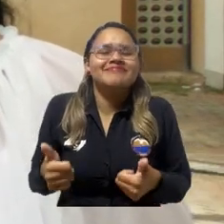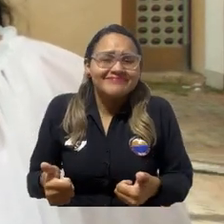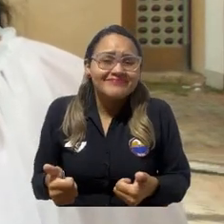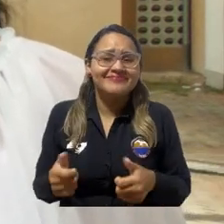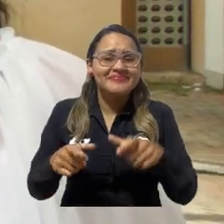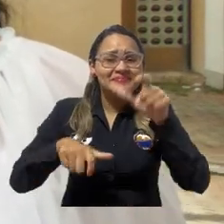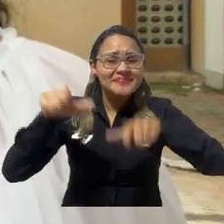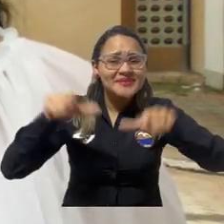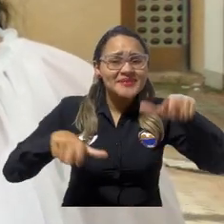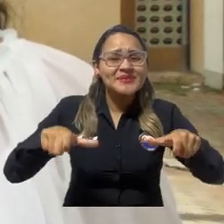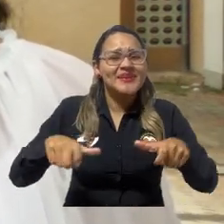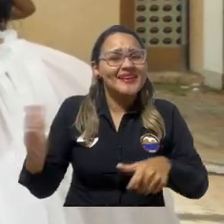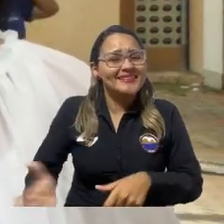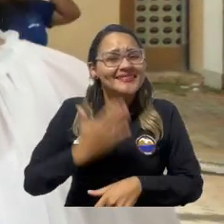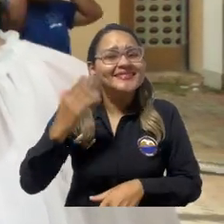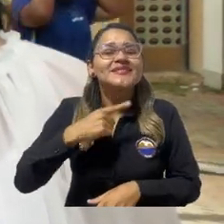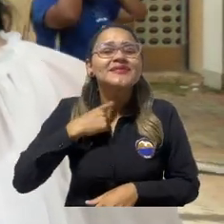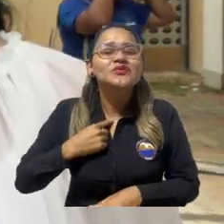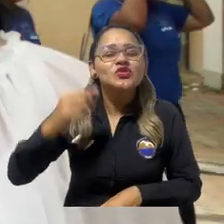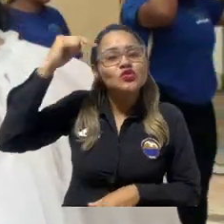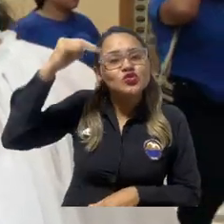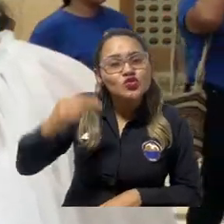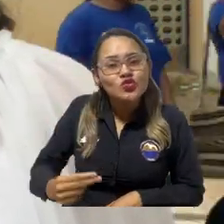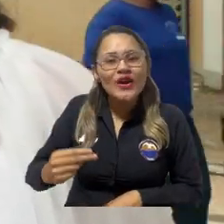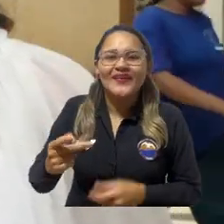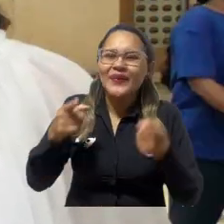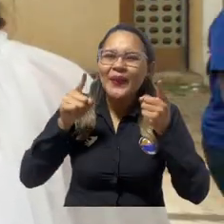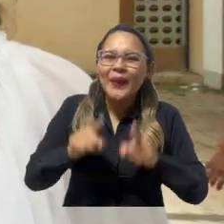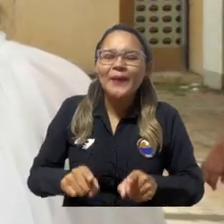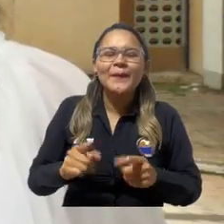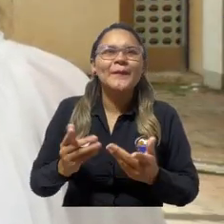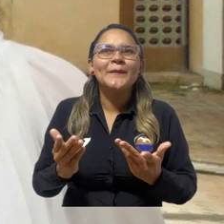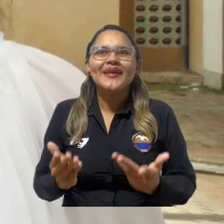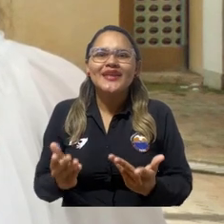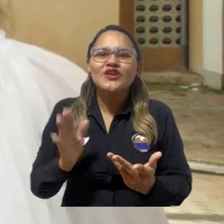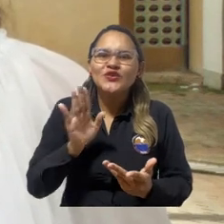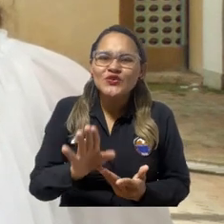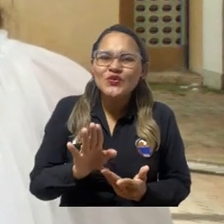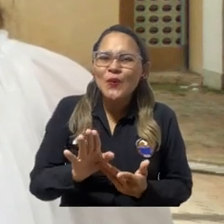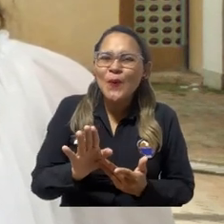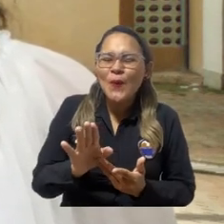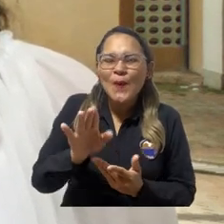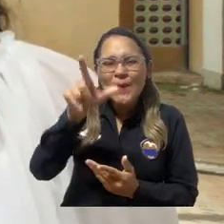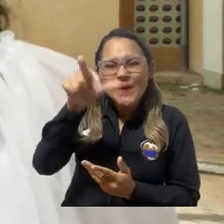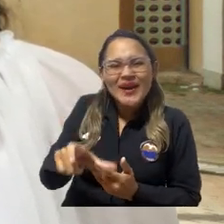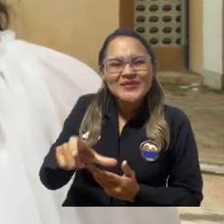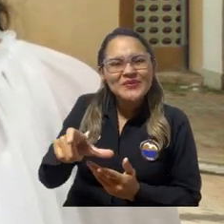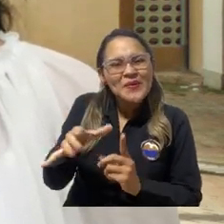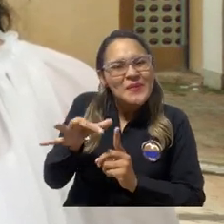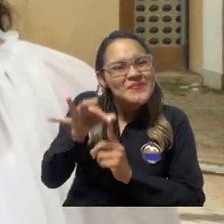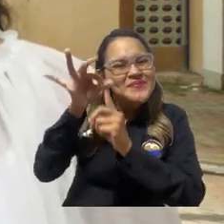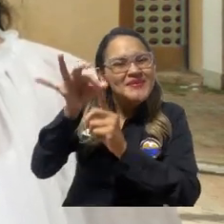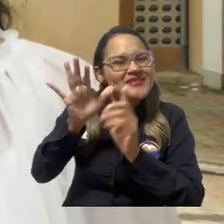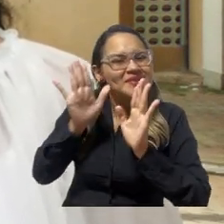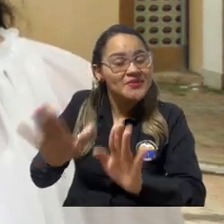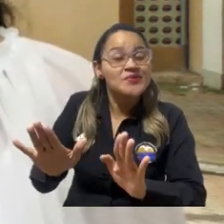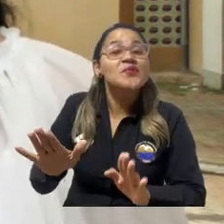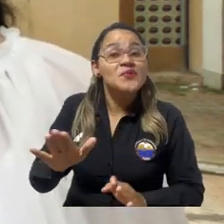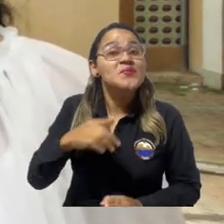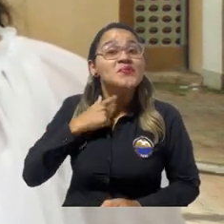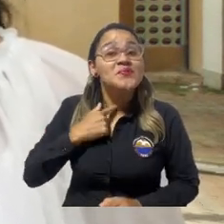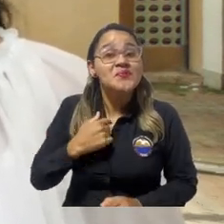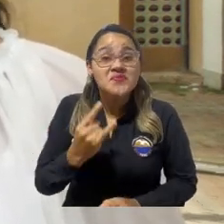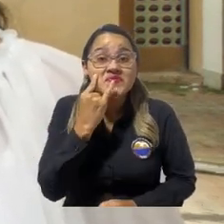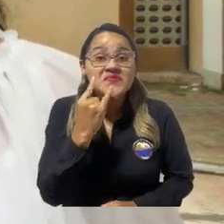personas que realmente amamos no solamente la historia, sino como la esencia que cada persona le